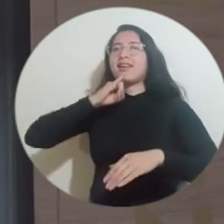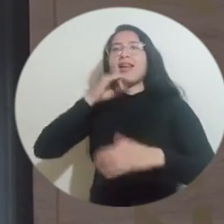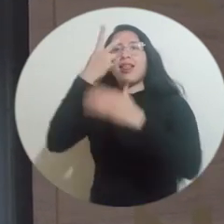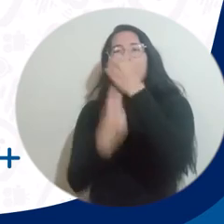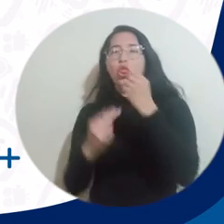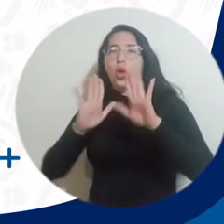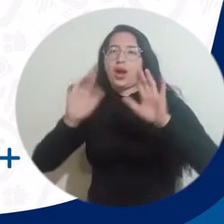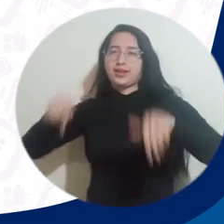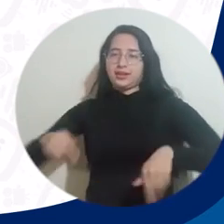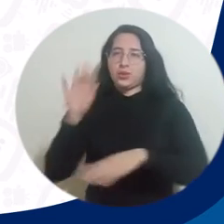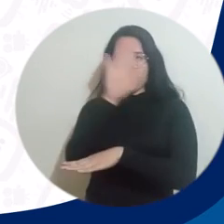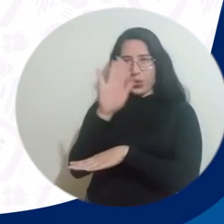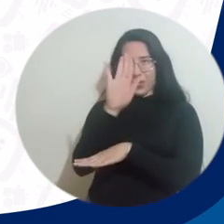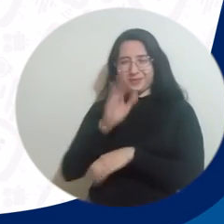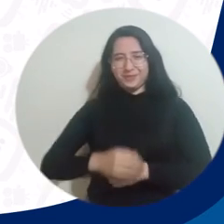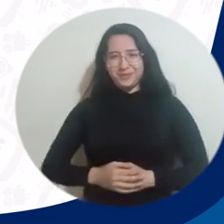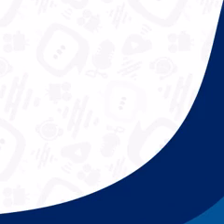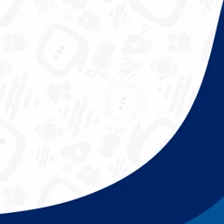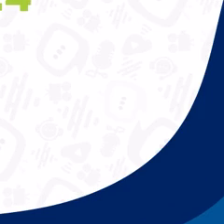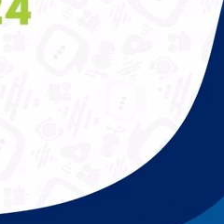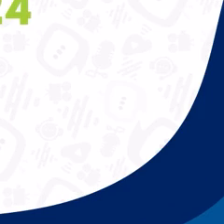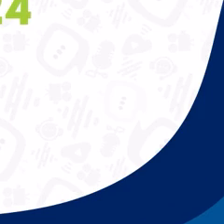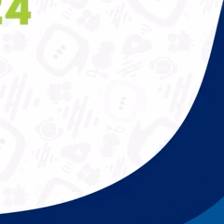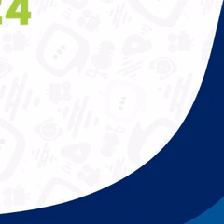departamento. Aún más incluyente e innovadora.